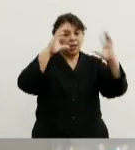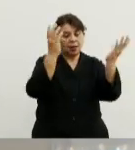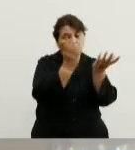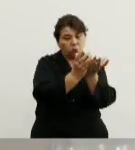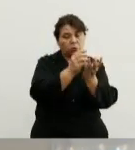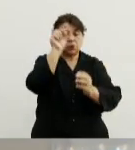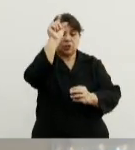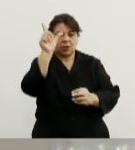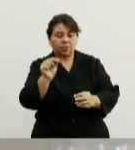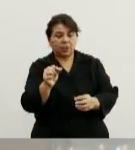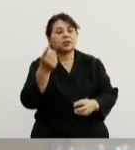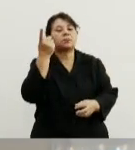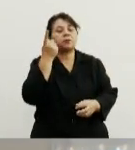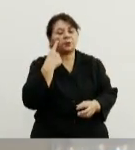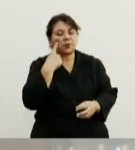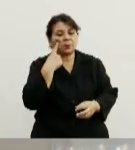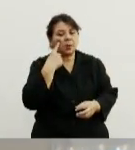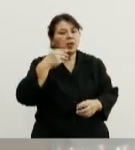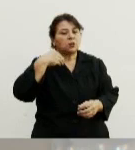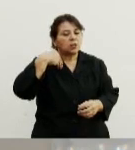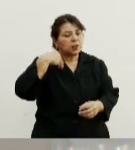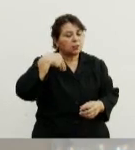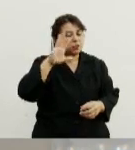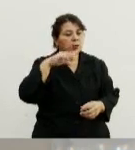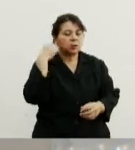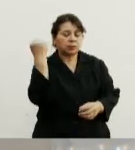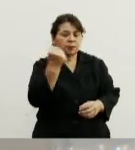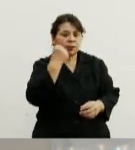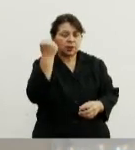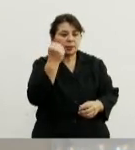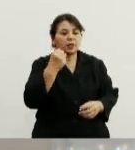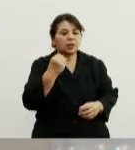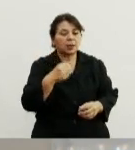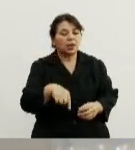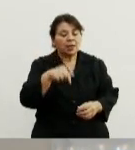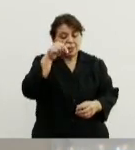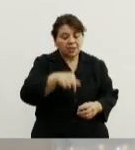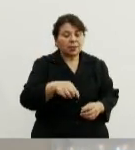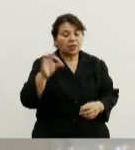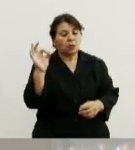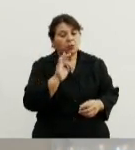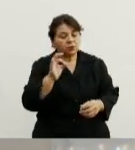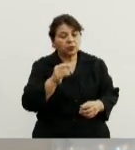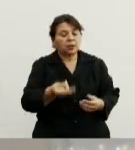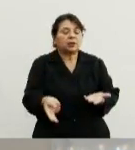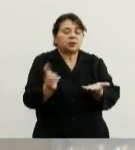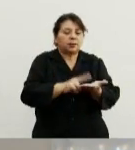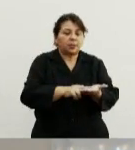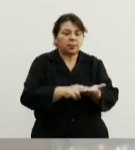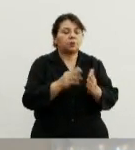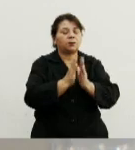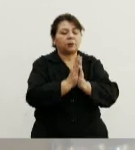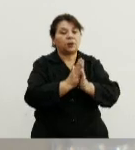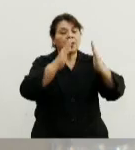así es que además está decir pero siempre tenemos esta posibilidad de recalcar que nos quedemos en casa